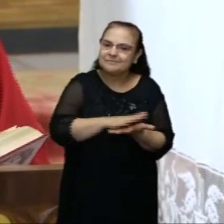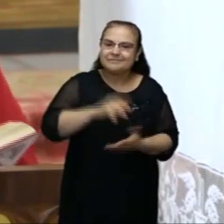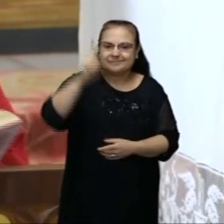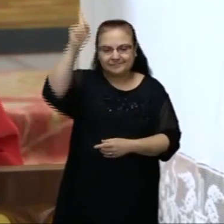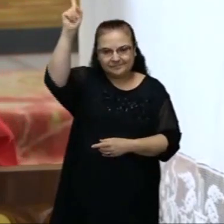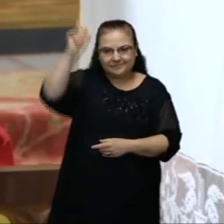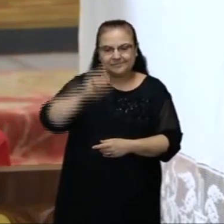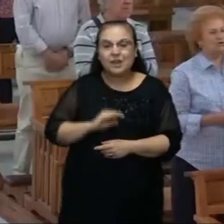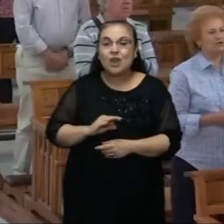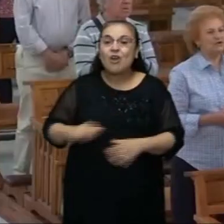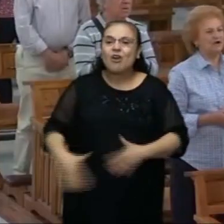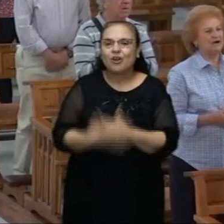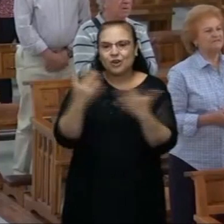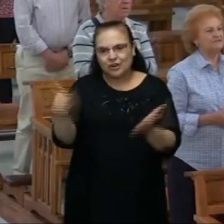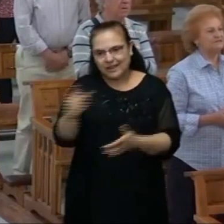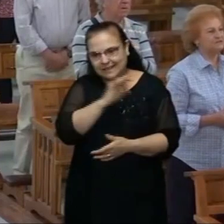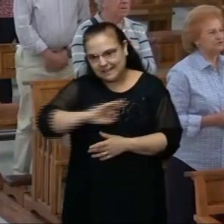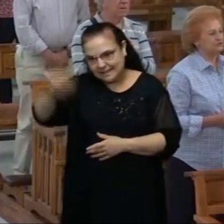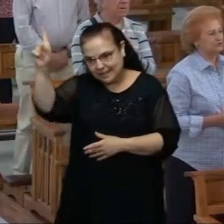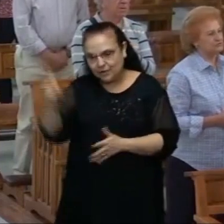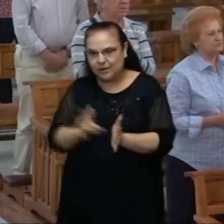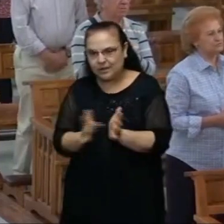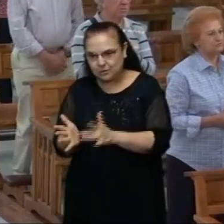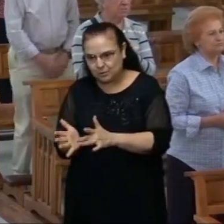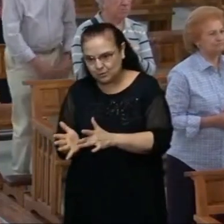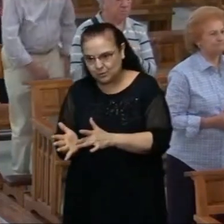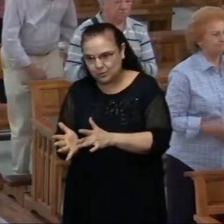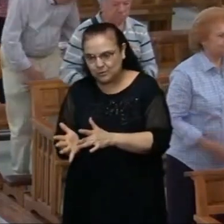Palabra del Señor.